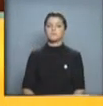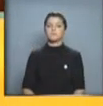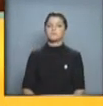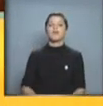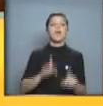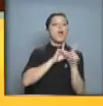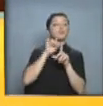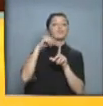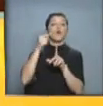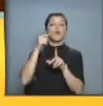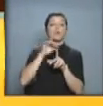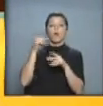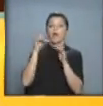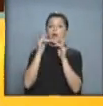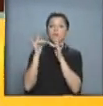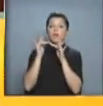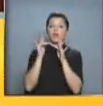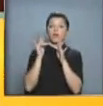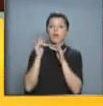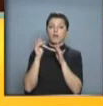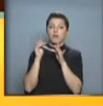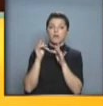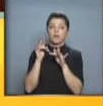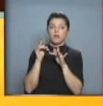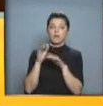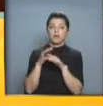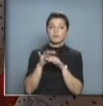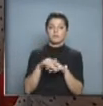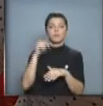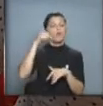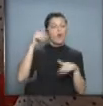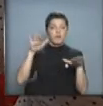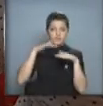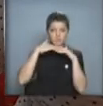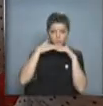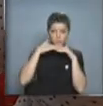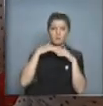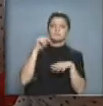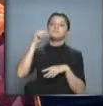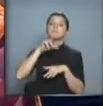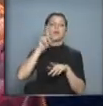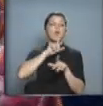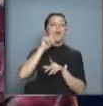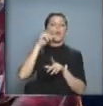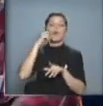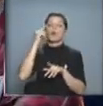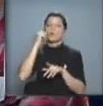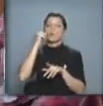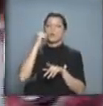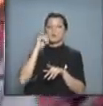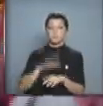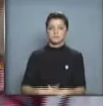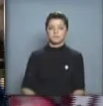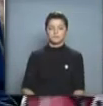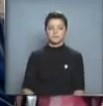¿Algún otro comentario en la web? ¿A quién más tengo? A ver, a tribuna, bueno, voy a tribuna. A ver, por acá, caballero, otro caballero, ¿qué opina? Acá le vamos